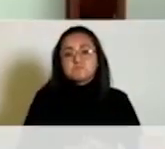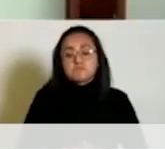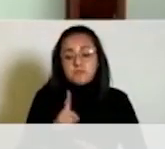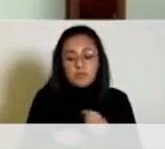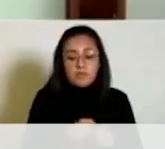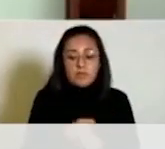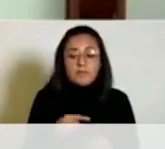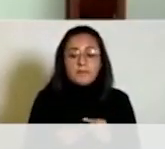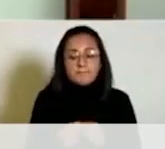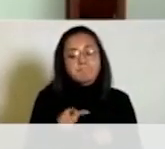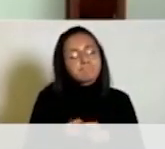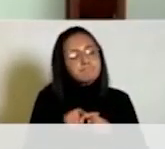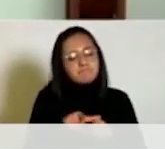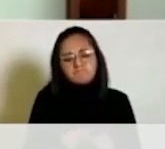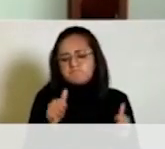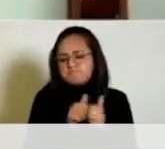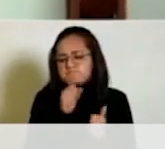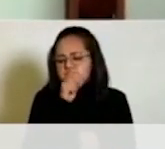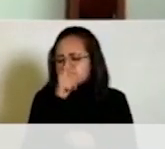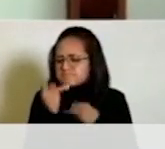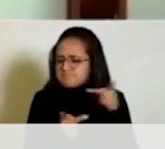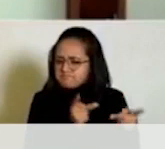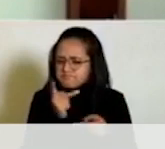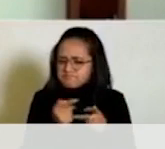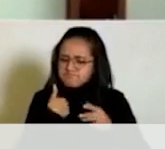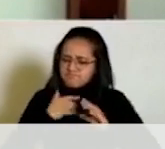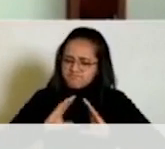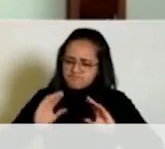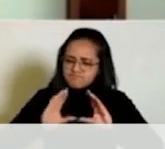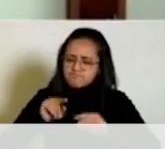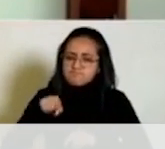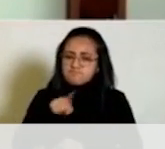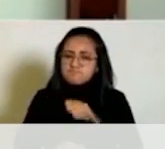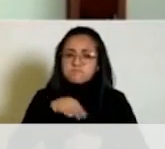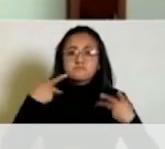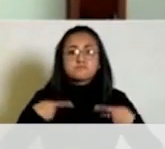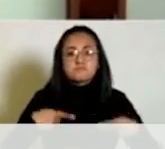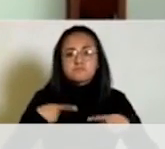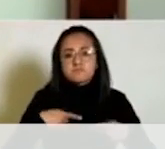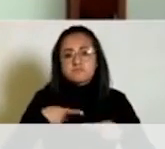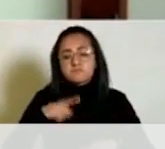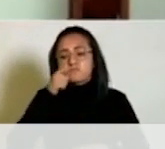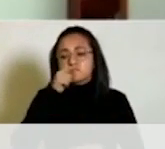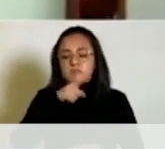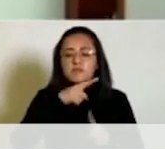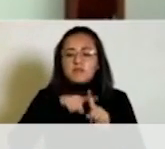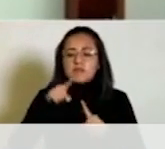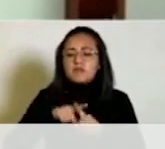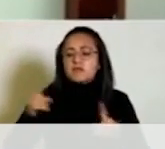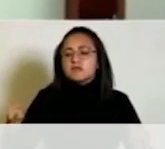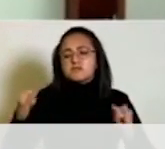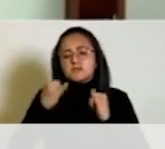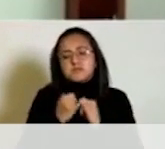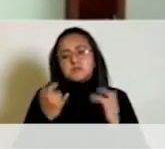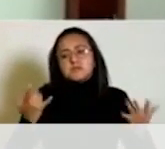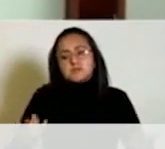este año continuaremos con la estrategia de capacitación a las distintas